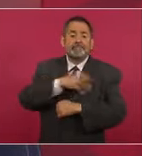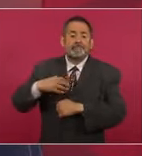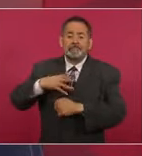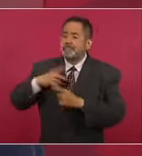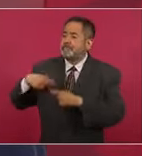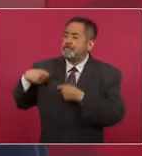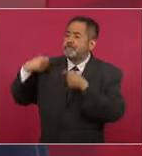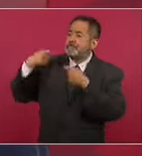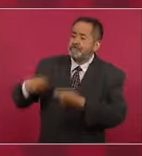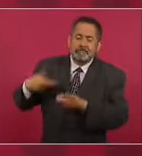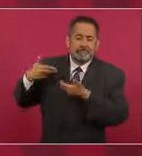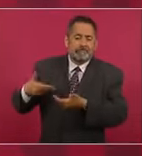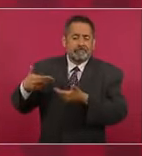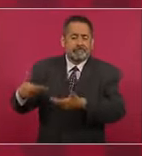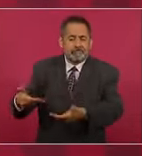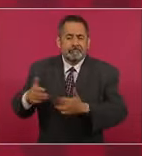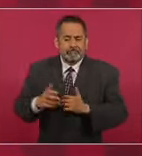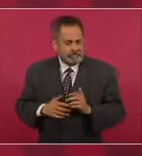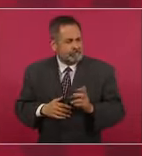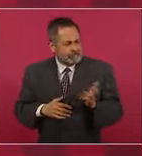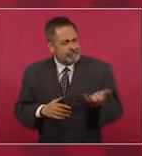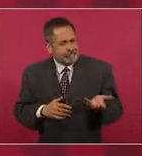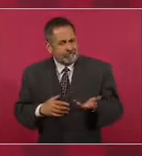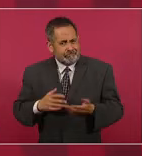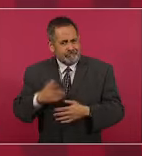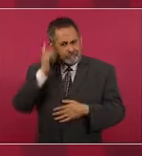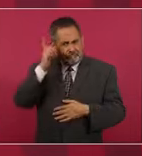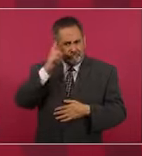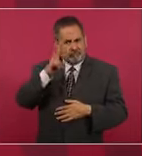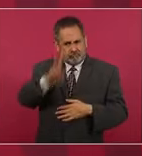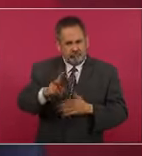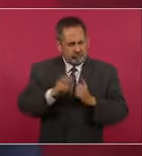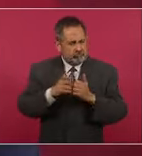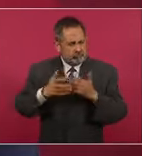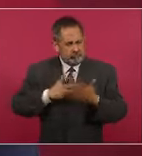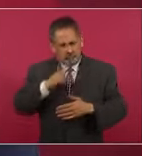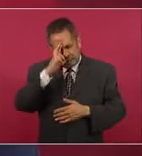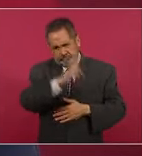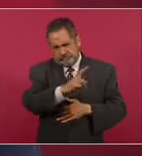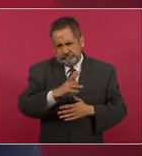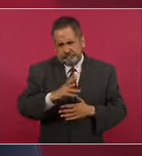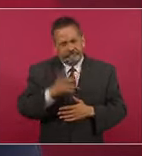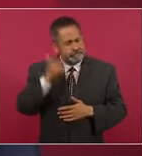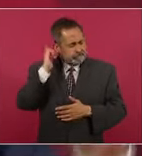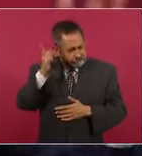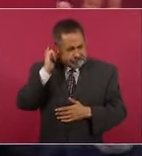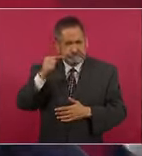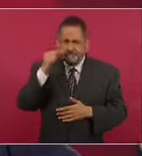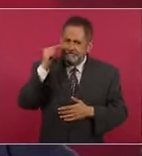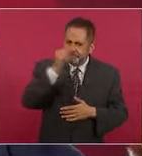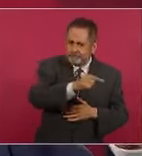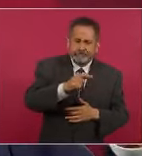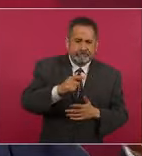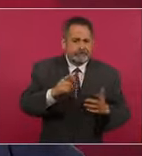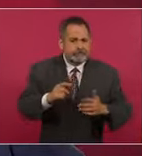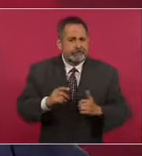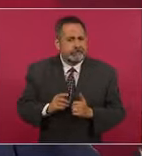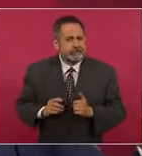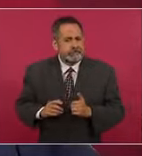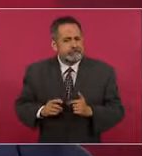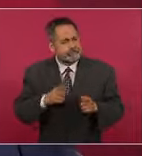Entonces, yo sí espero, y lo digo de manera respetuosa, que